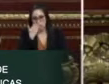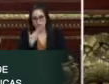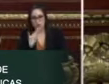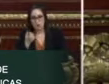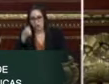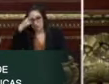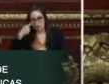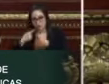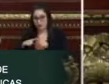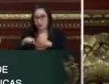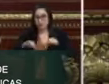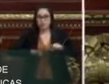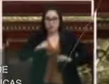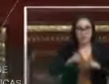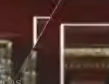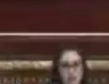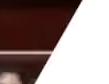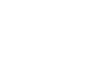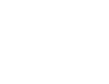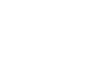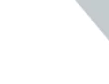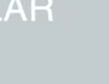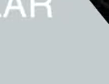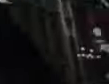practican alguna disciplina deportiva.